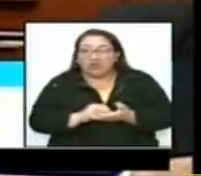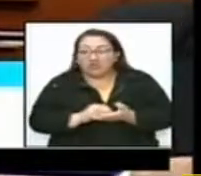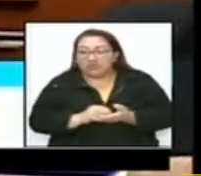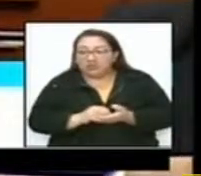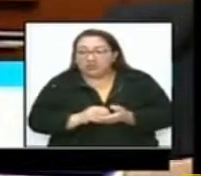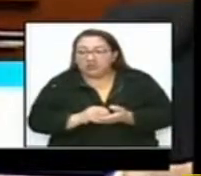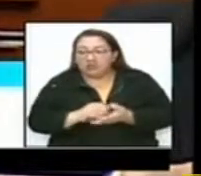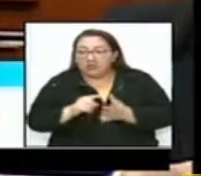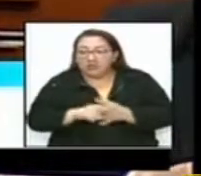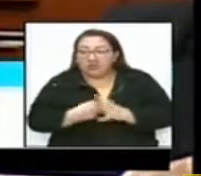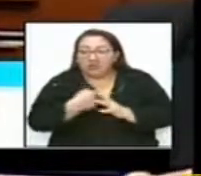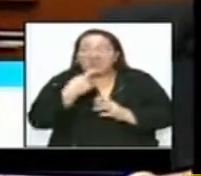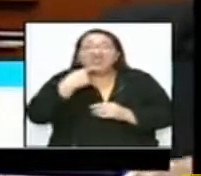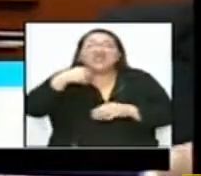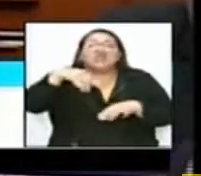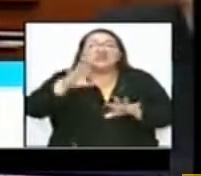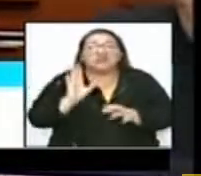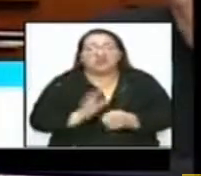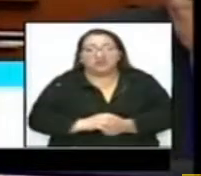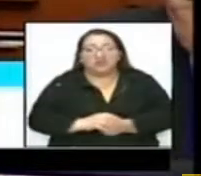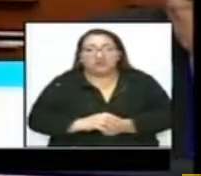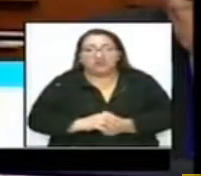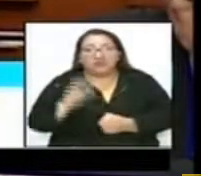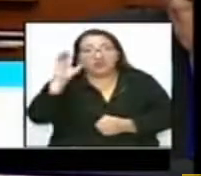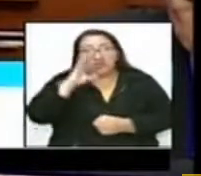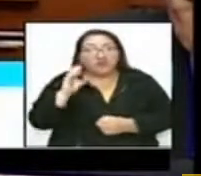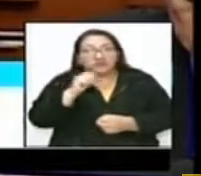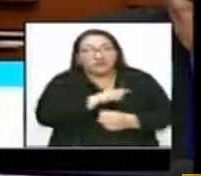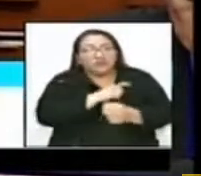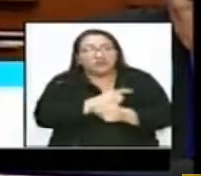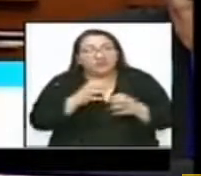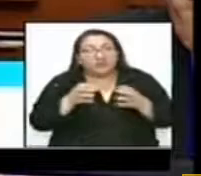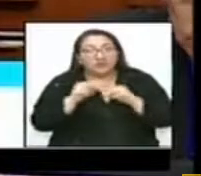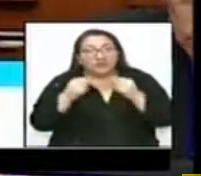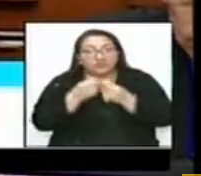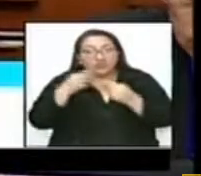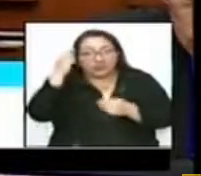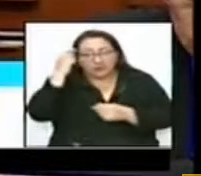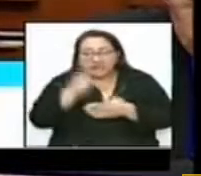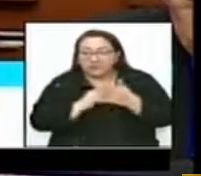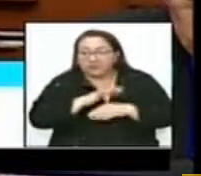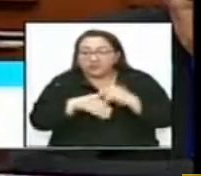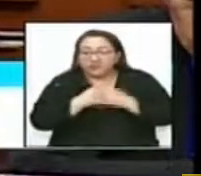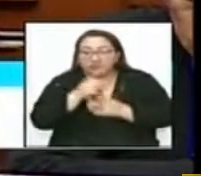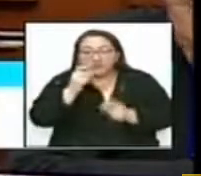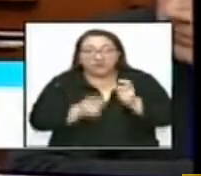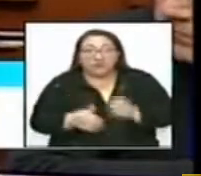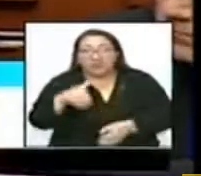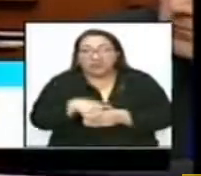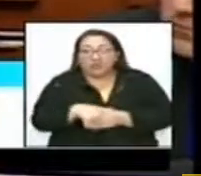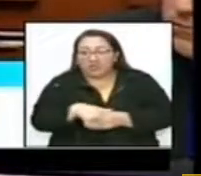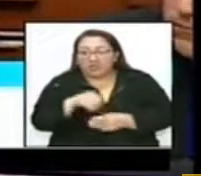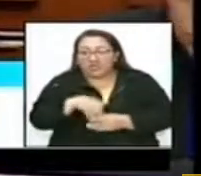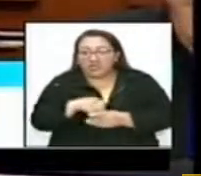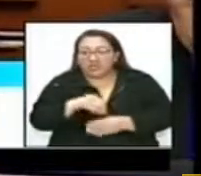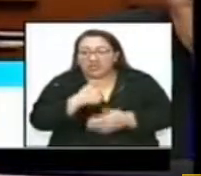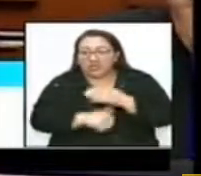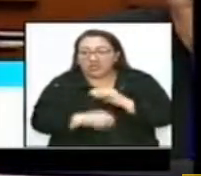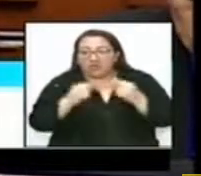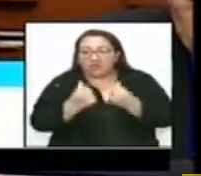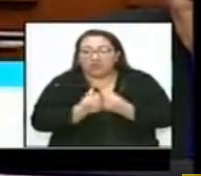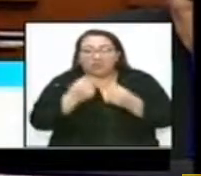ley no estaban escritos en piedras el congreso estaba en todo su derecho de hacer la modificación que corresponda sin embargo es el